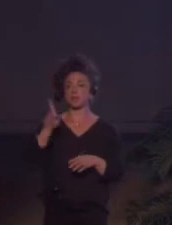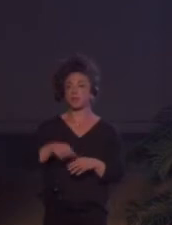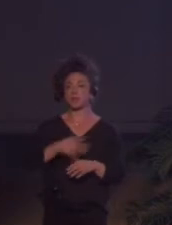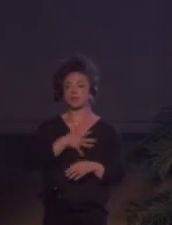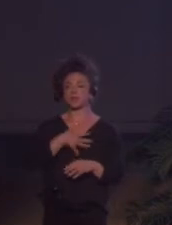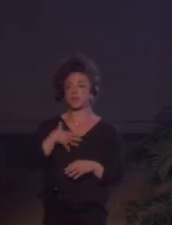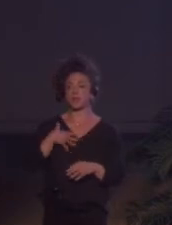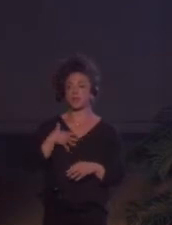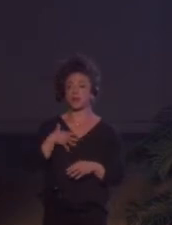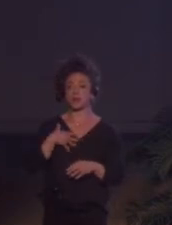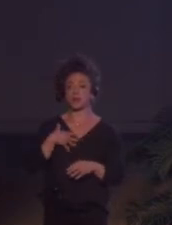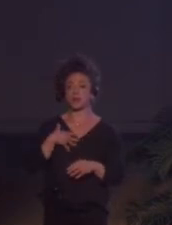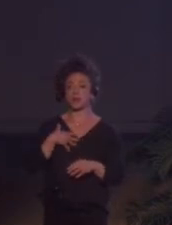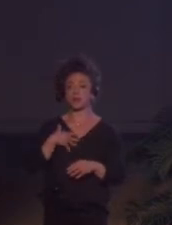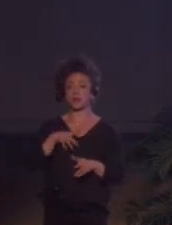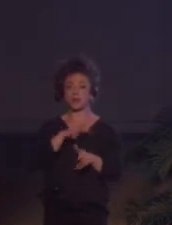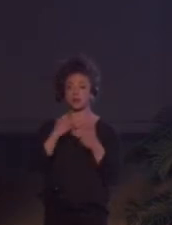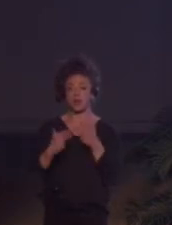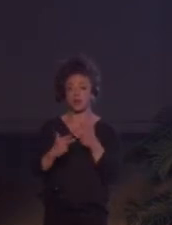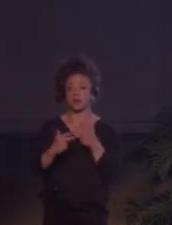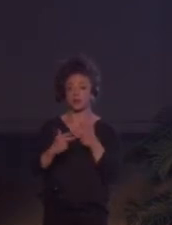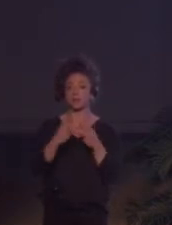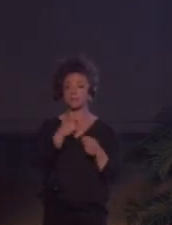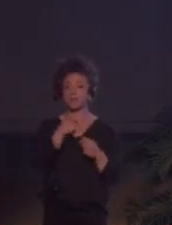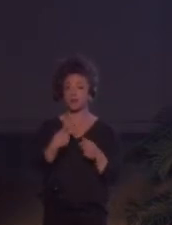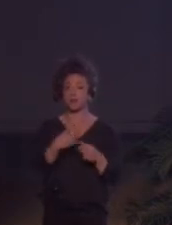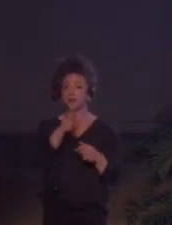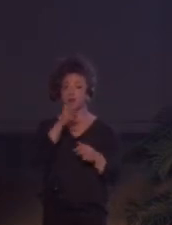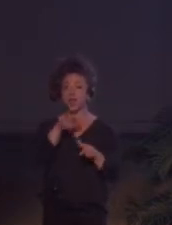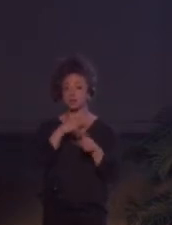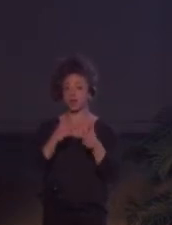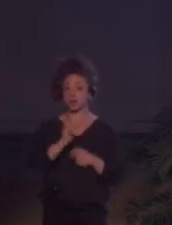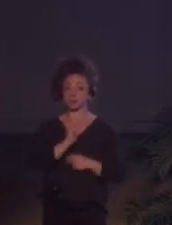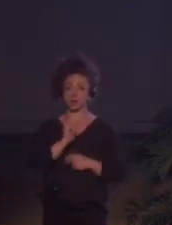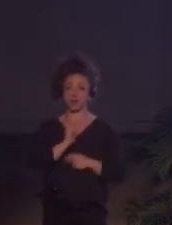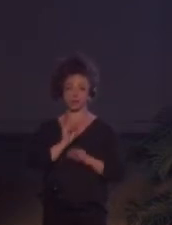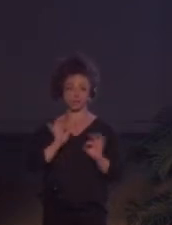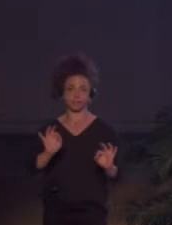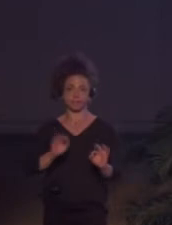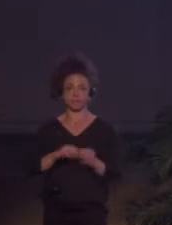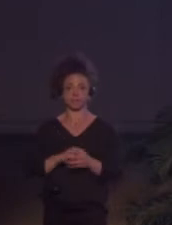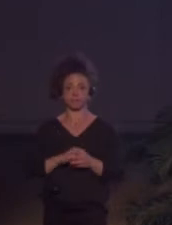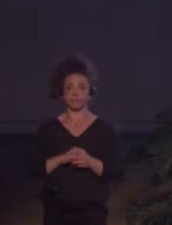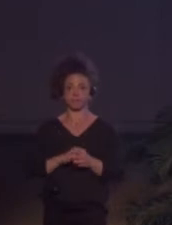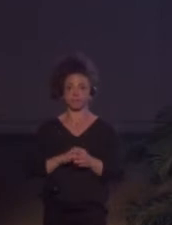euskera delako gure hizkuntza, eta garrantzitsua iruditzen zaigulako ba,